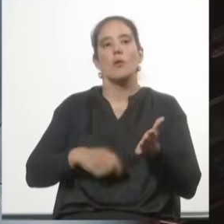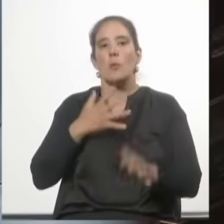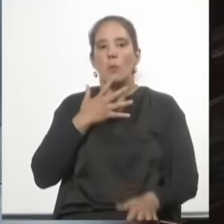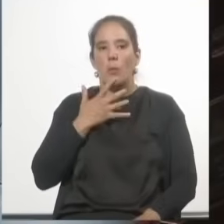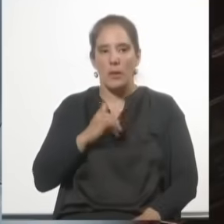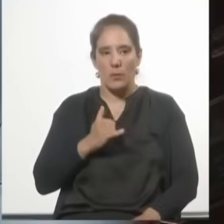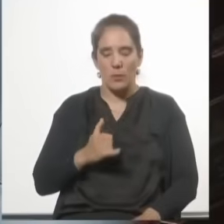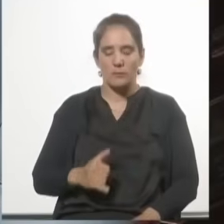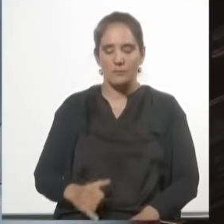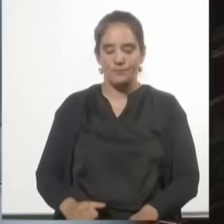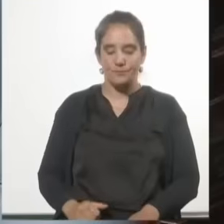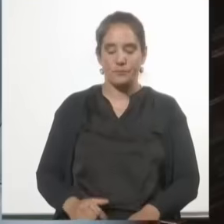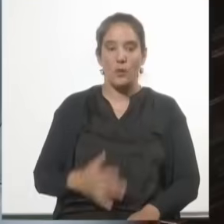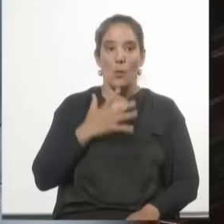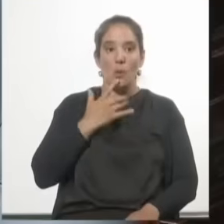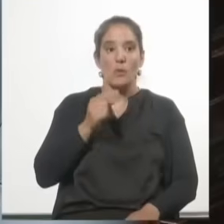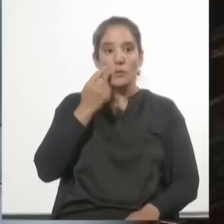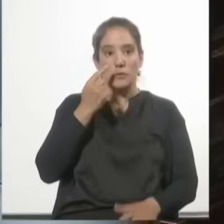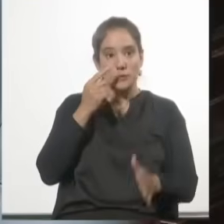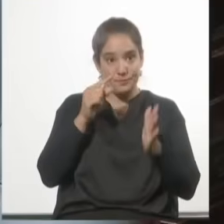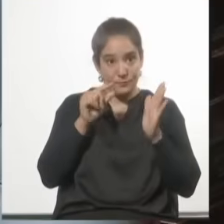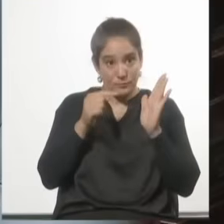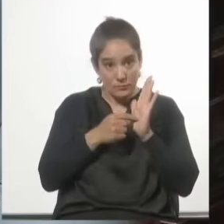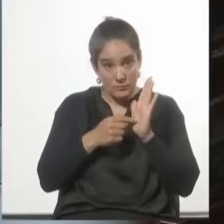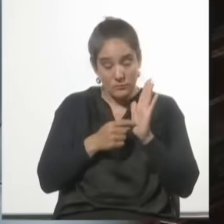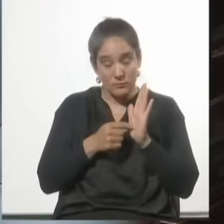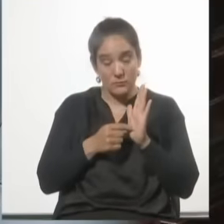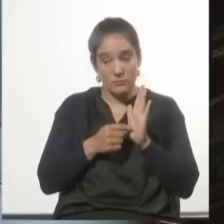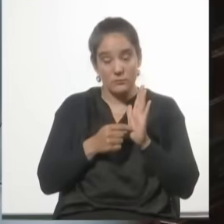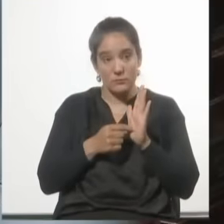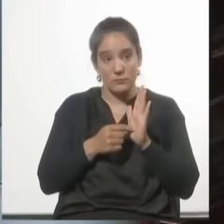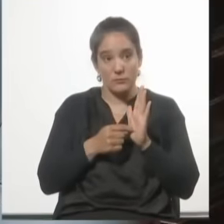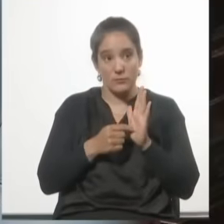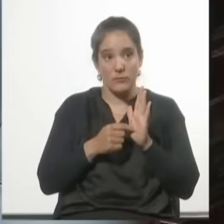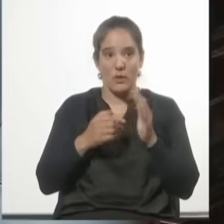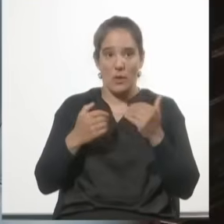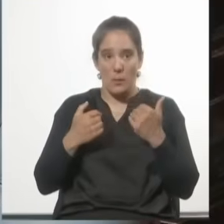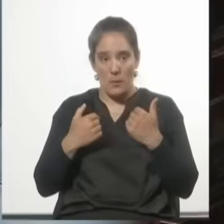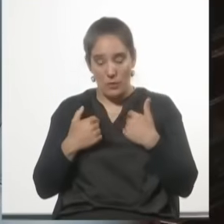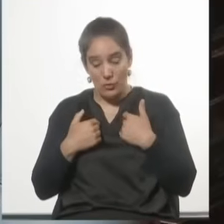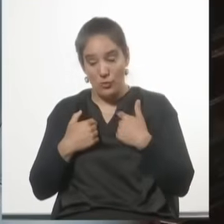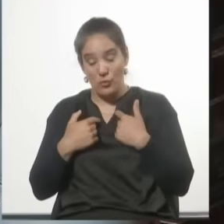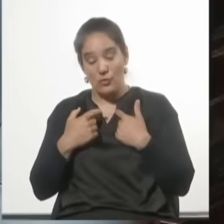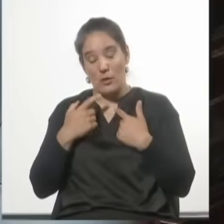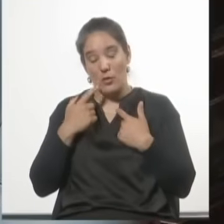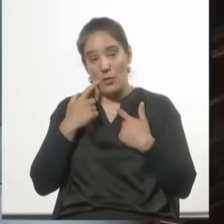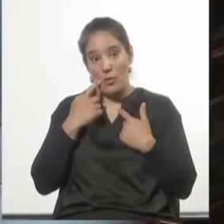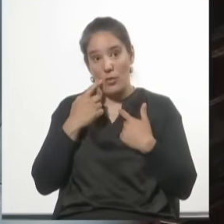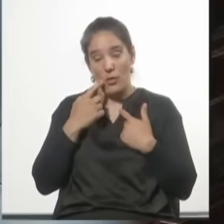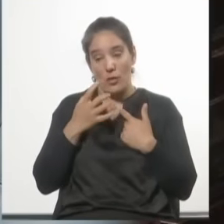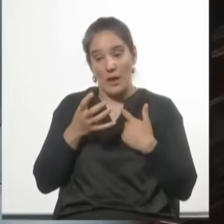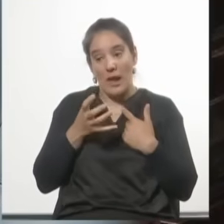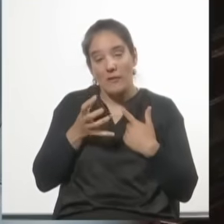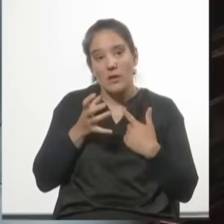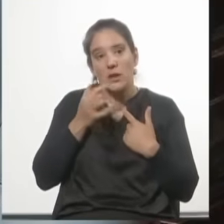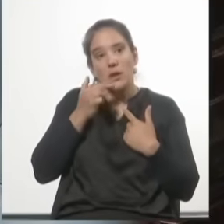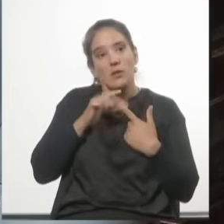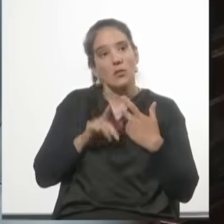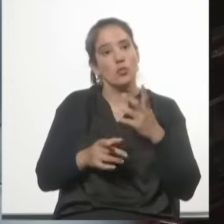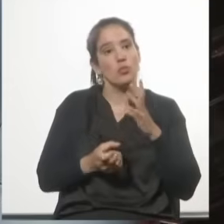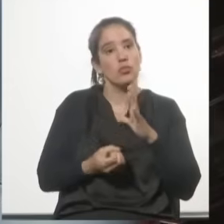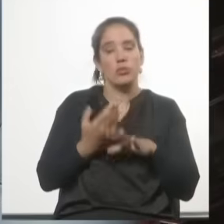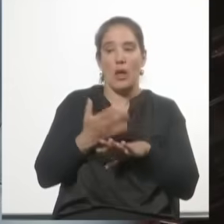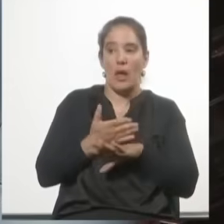ejemplo, uno de los ítems es que, y para nosotros es un hecho grave, que también surge